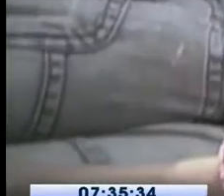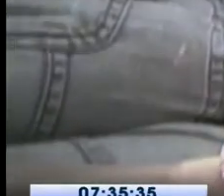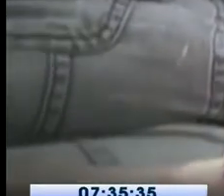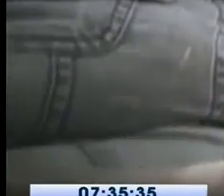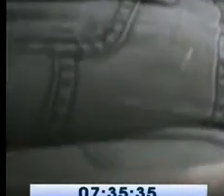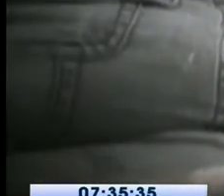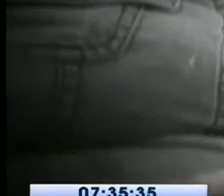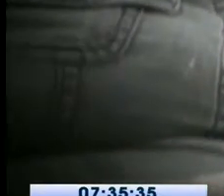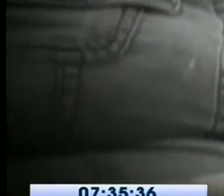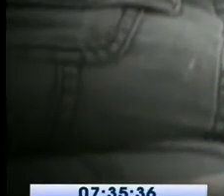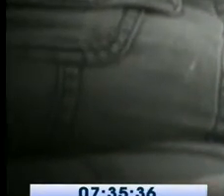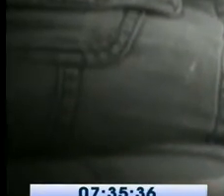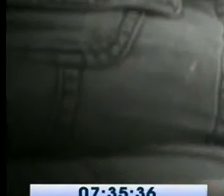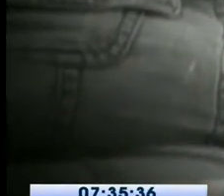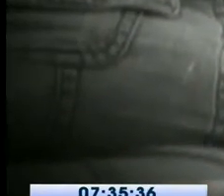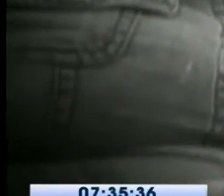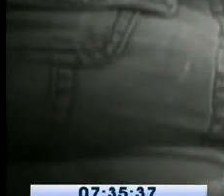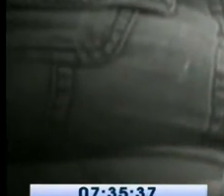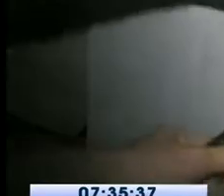está